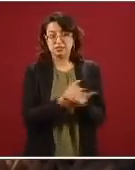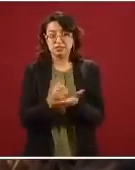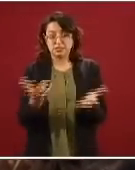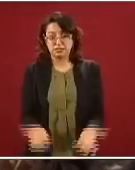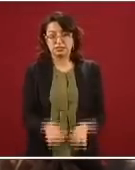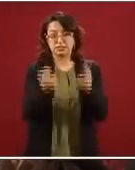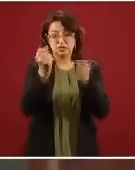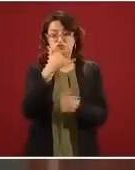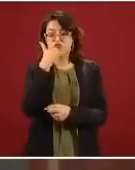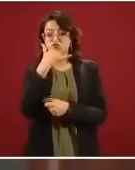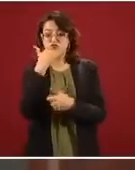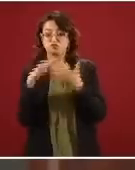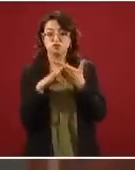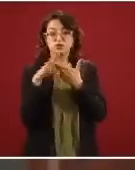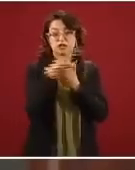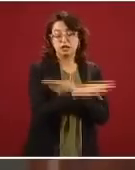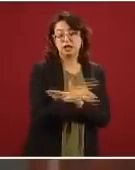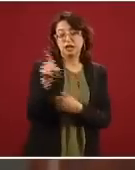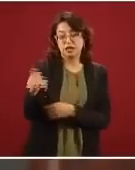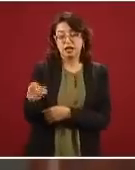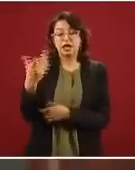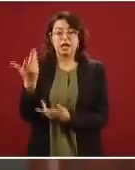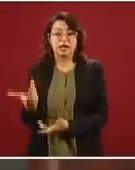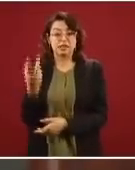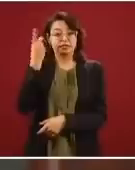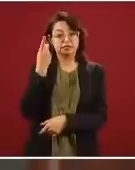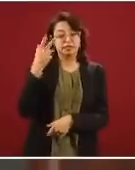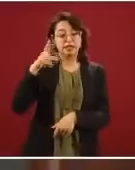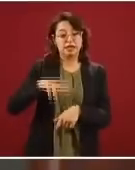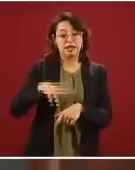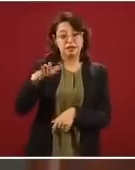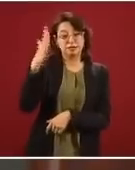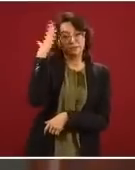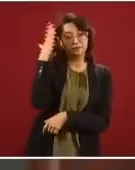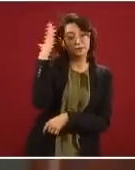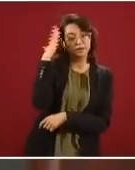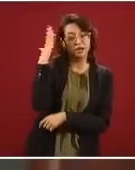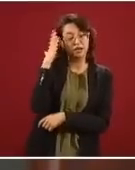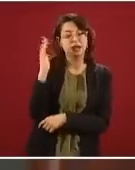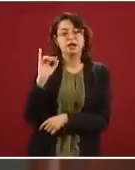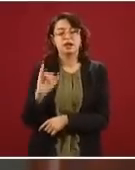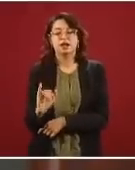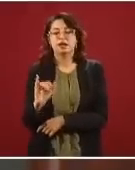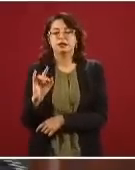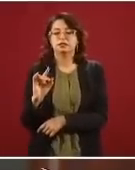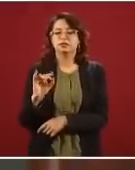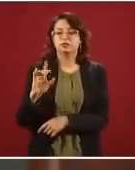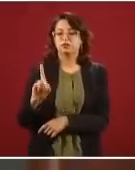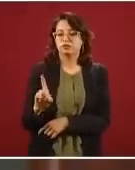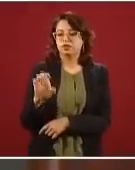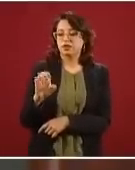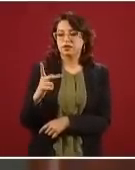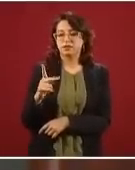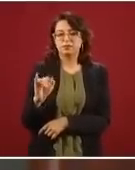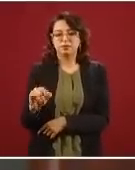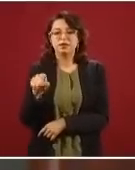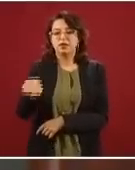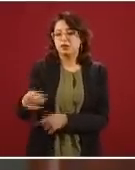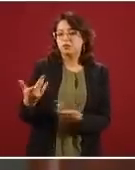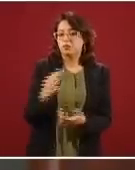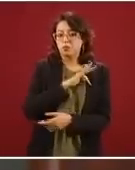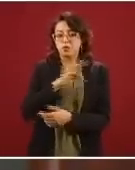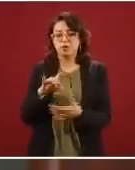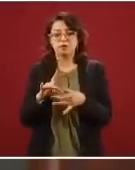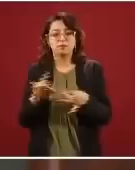Si el titular del Instituto para Devolver al Pueblo nos puede decir cuánto es lo que ya se ha recuperado de esta lucha, porque la vez pasada, cuando nos presentó lo del